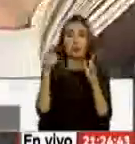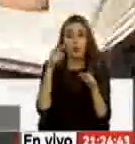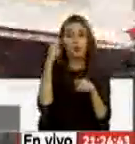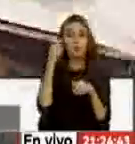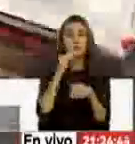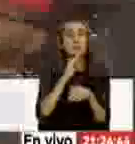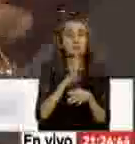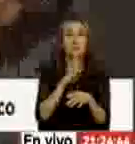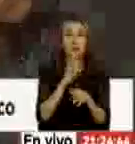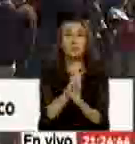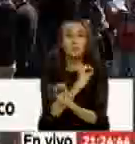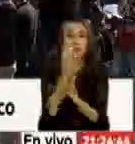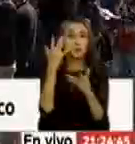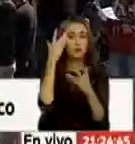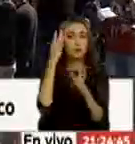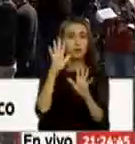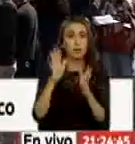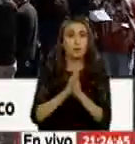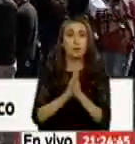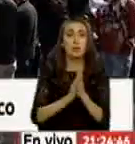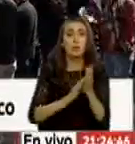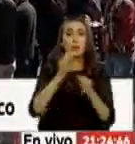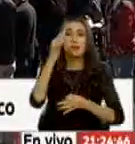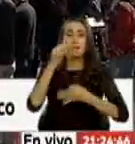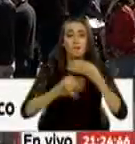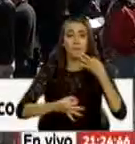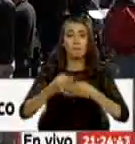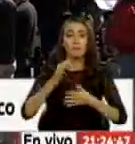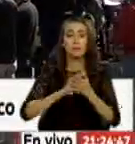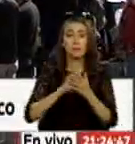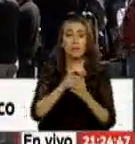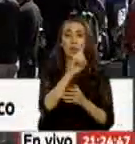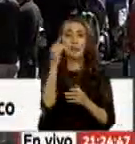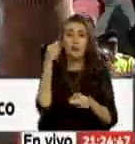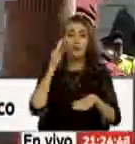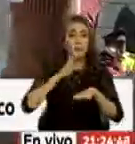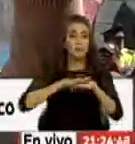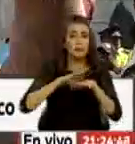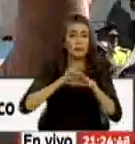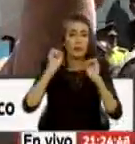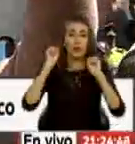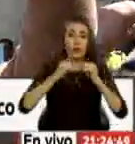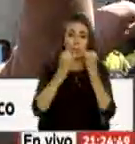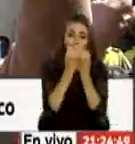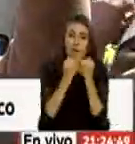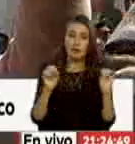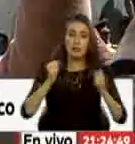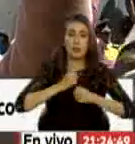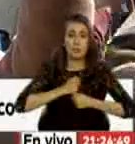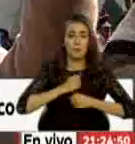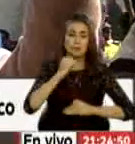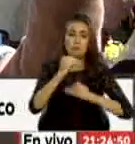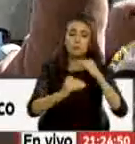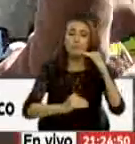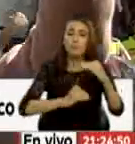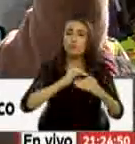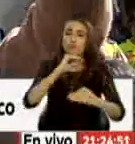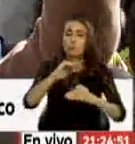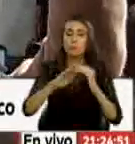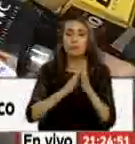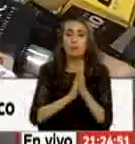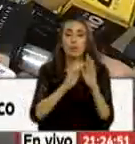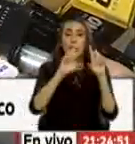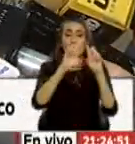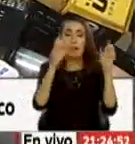Espín además es crítica del rol que ha desempeñado la Fiscalía. Para ella, es un golpe a la soberanía nacional el abstenerse de procesar a los directivos de